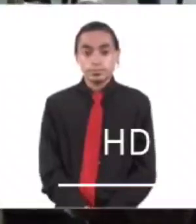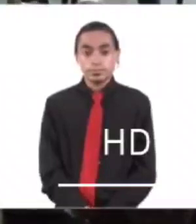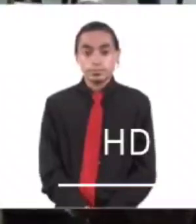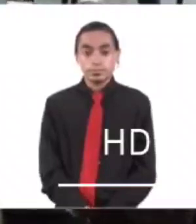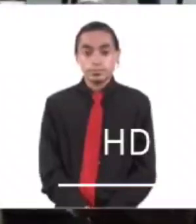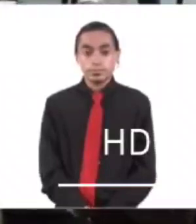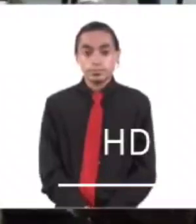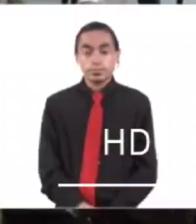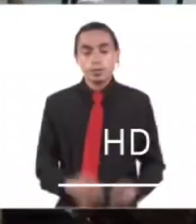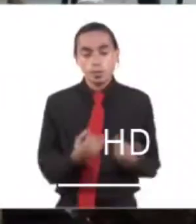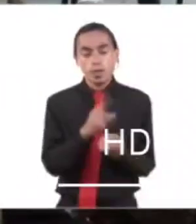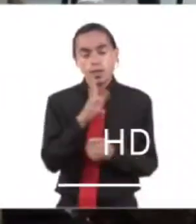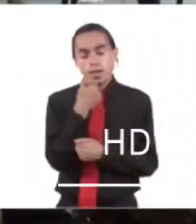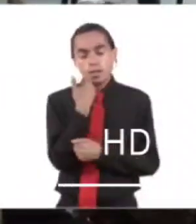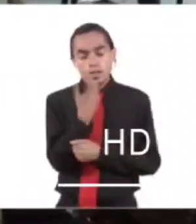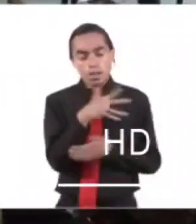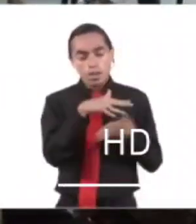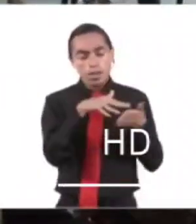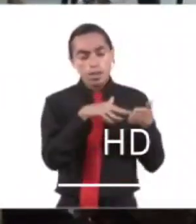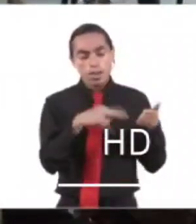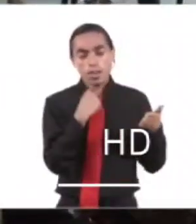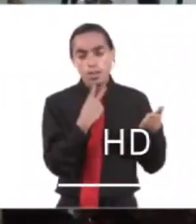y leerles unas letras.